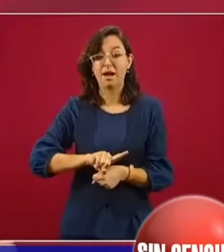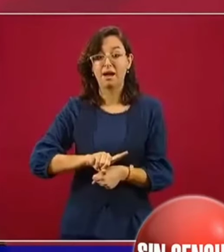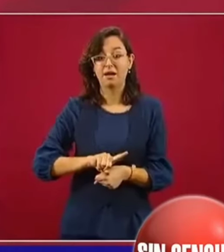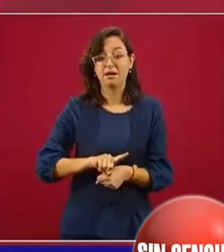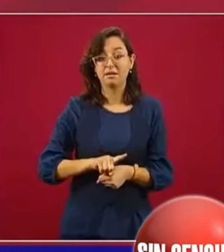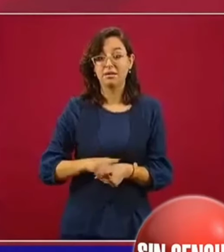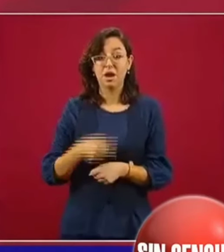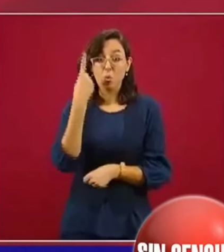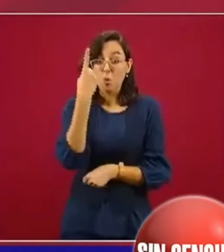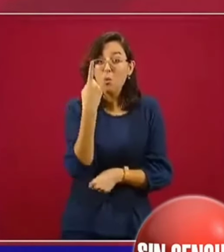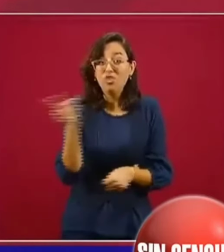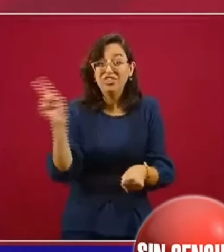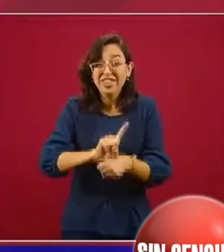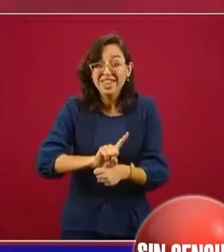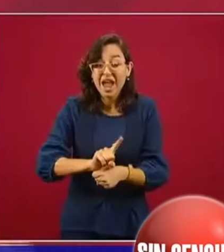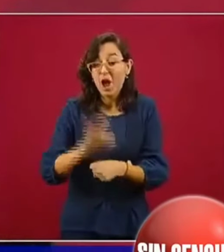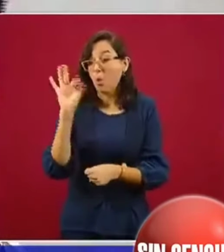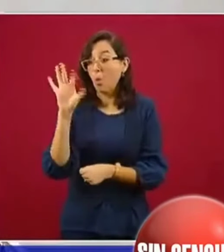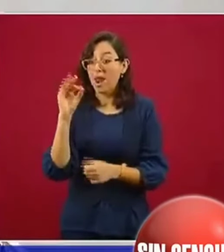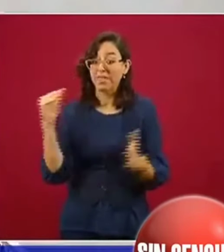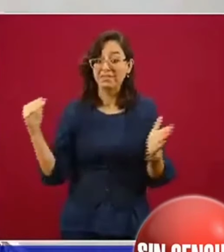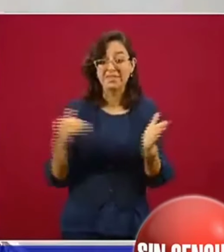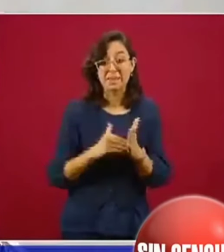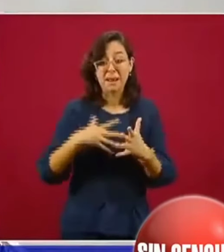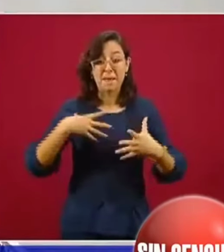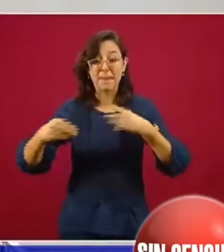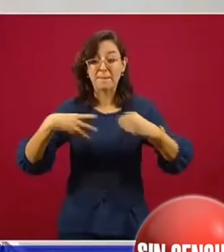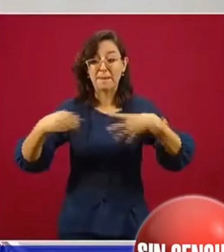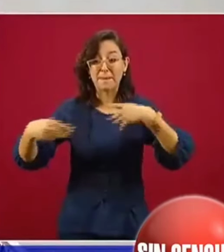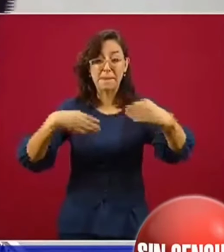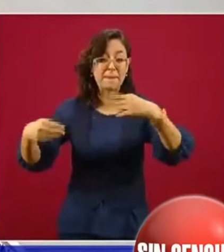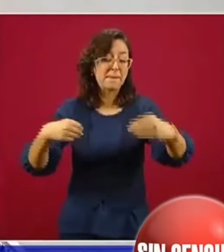40,000 en un solo día, en el punto máximo.